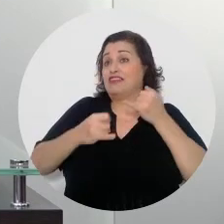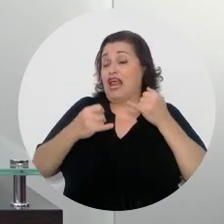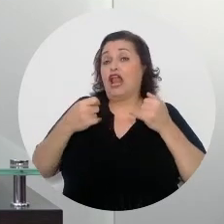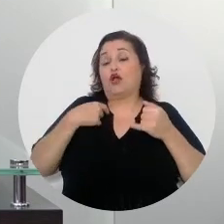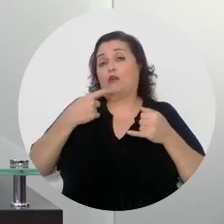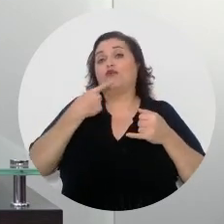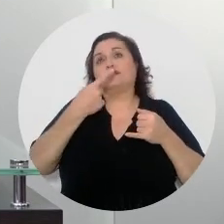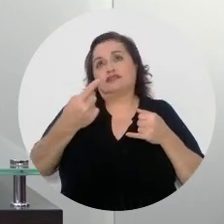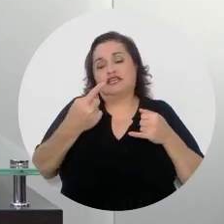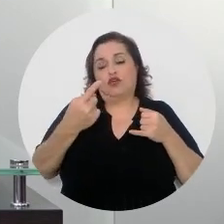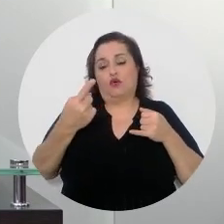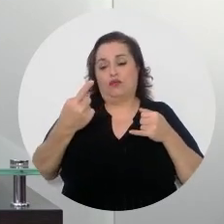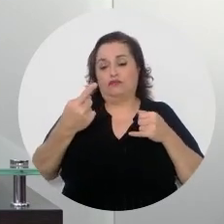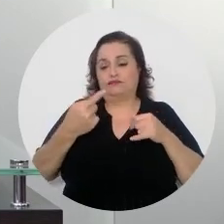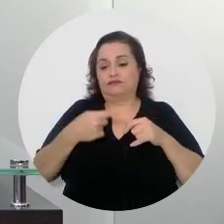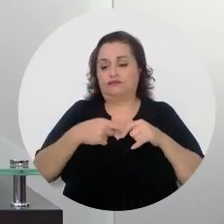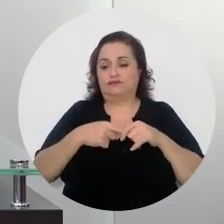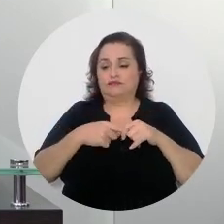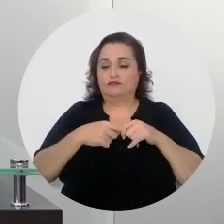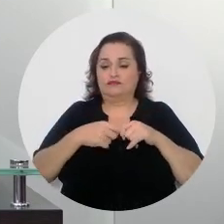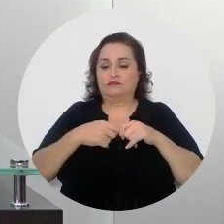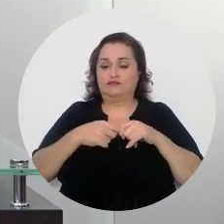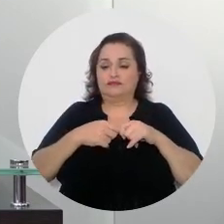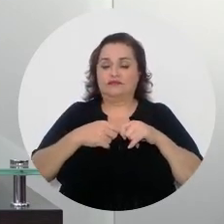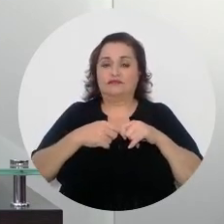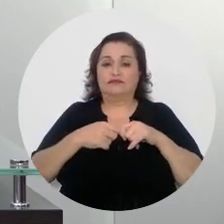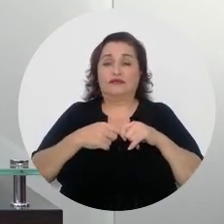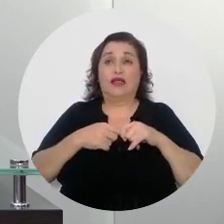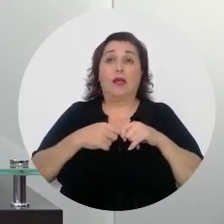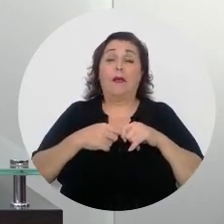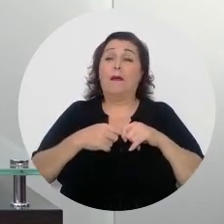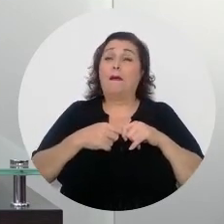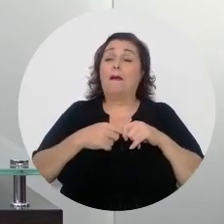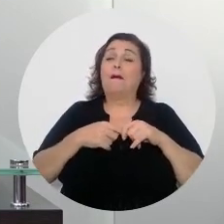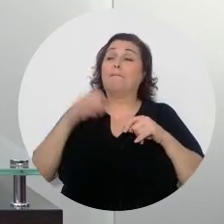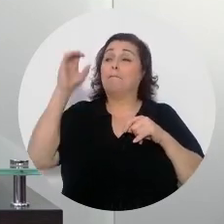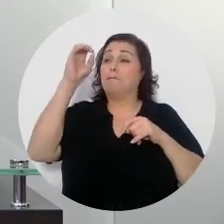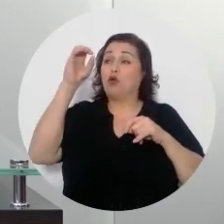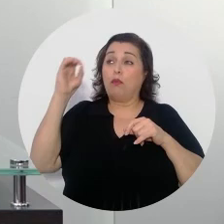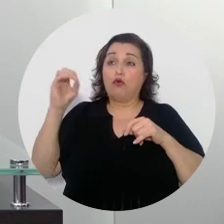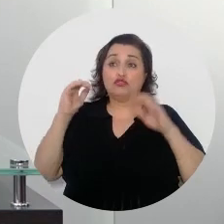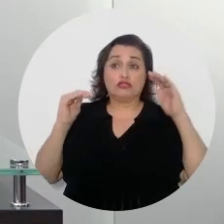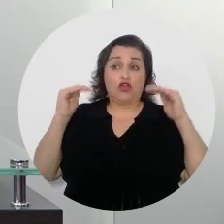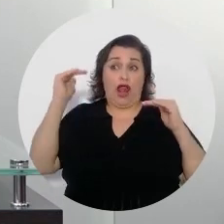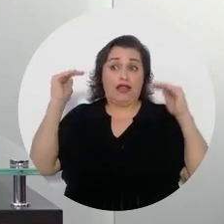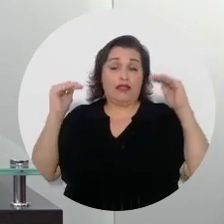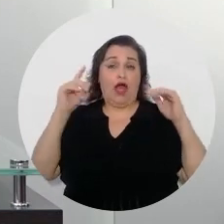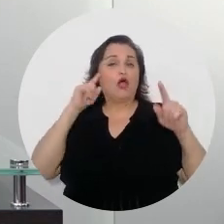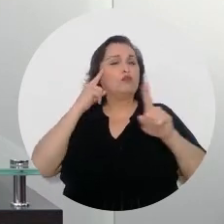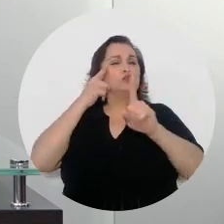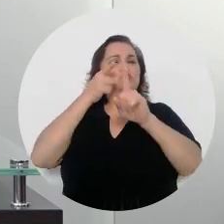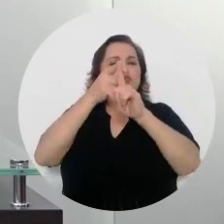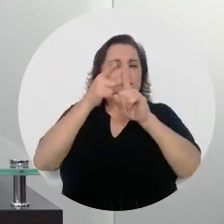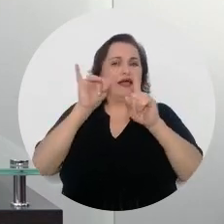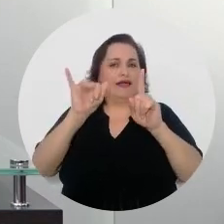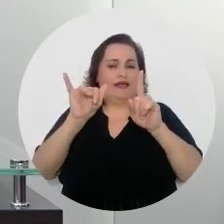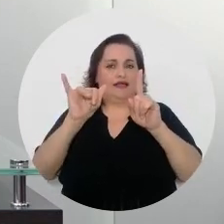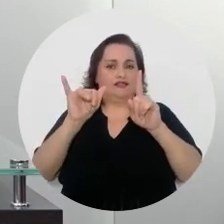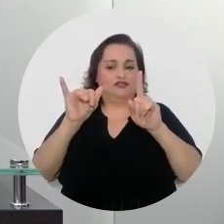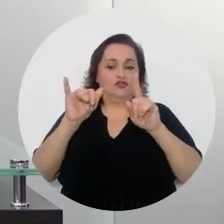Entonces, al final de cuentas, como les menciono, la proporcionalidad lo que busca es